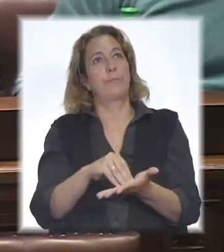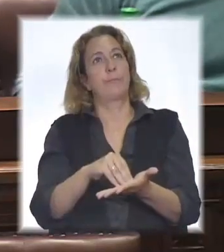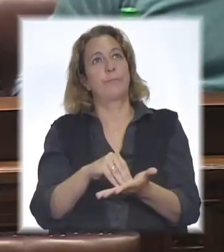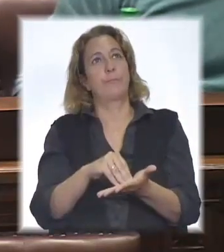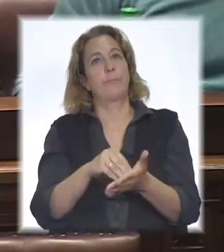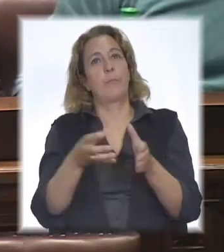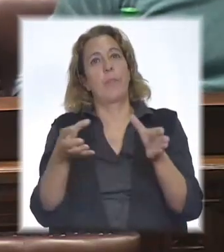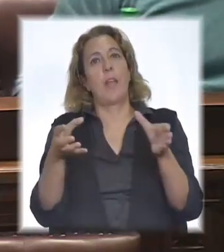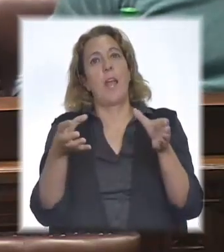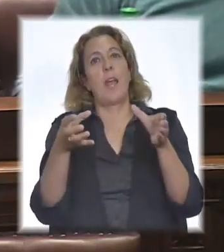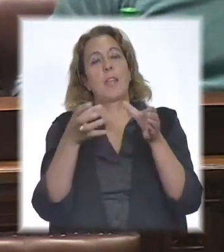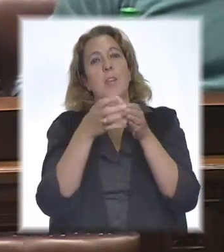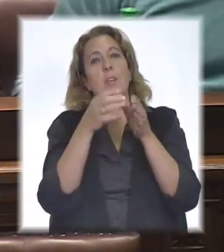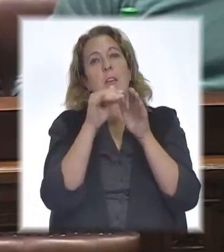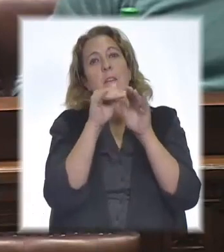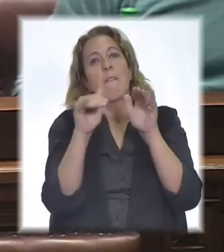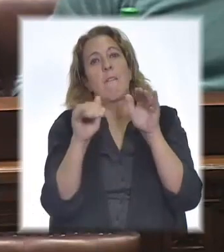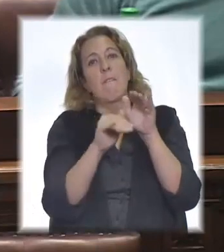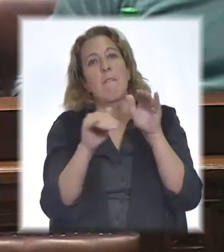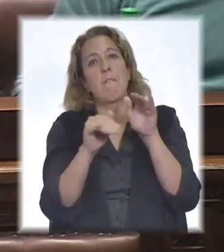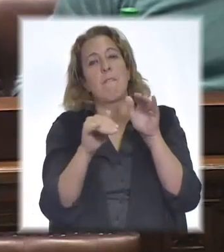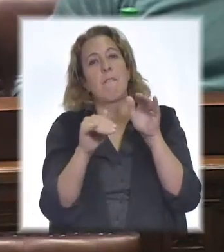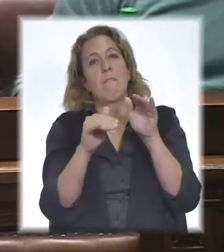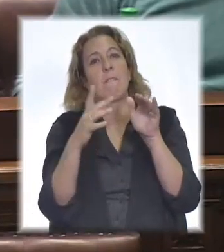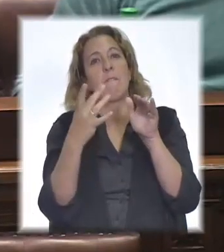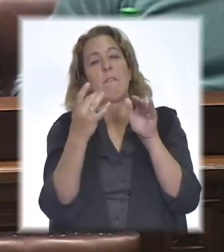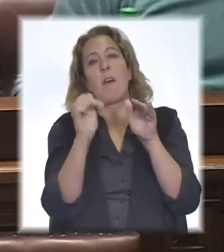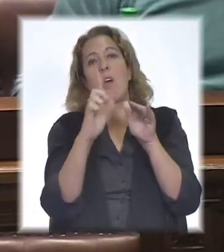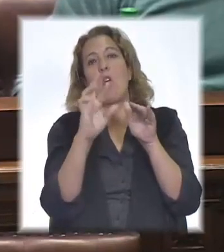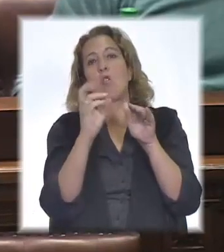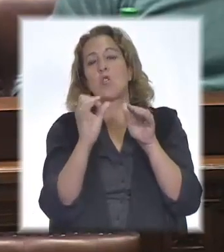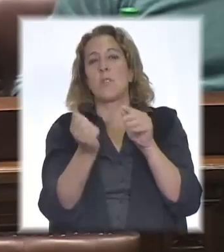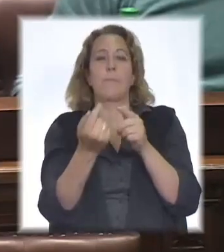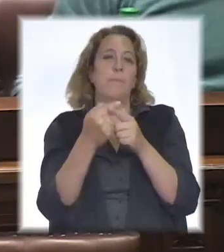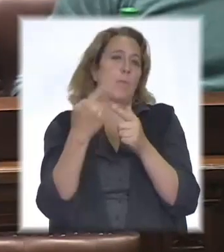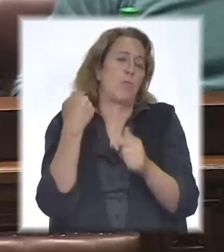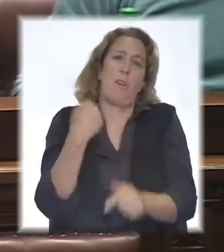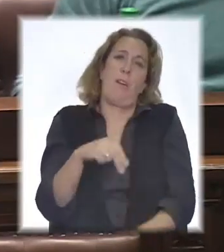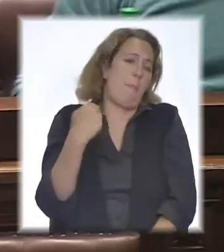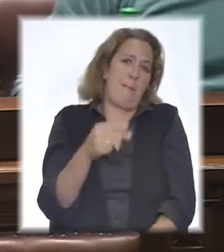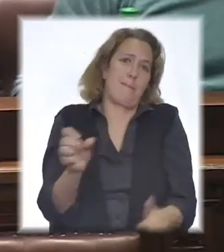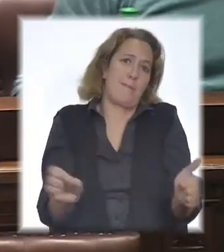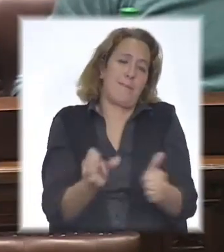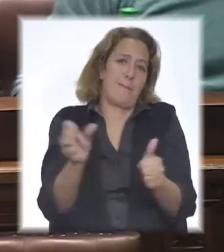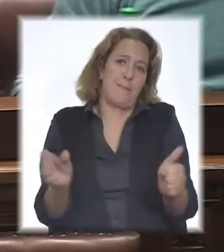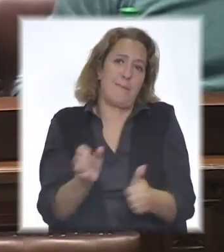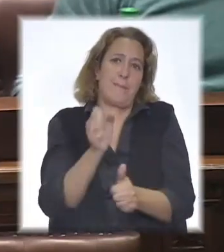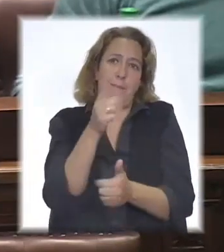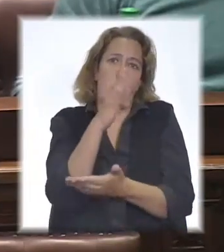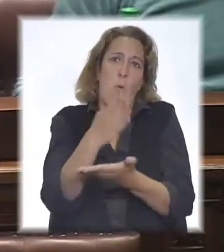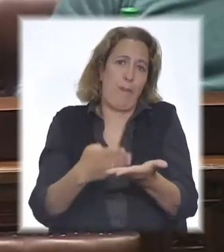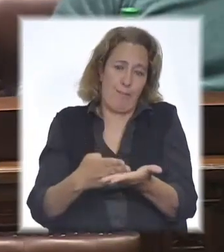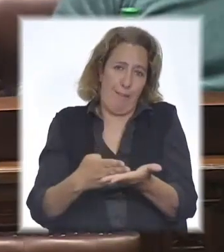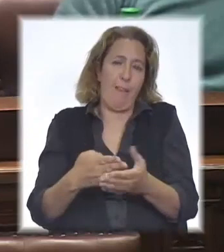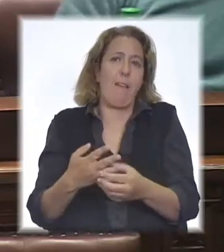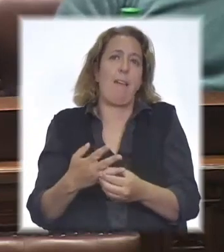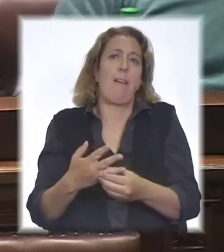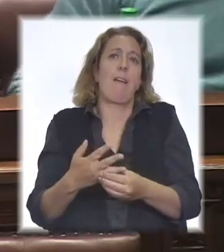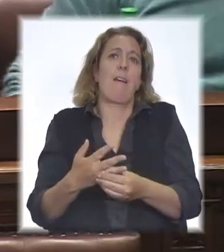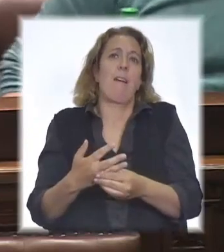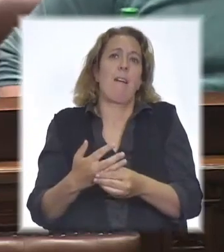una categoría inferior a julio seda rosa yo jamás haría eso presidente con un poeta que